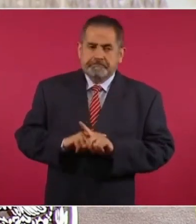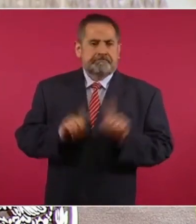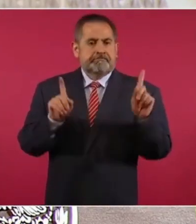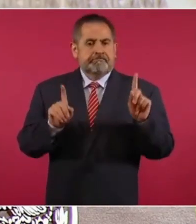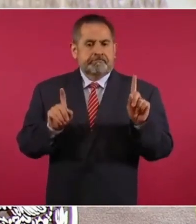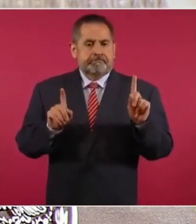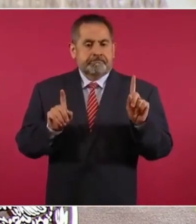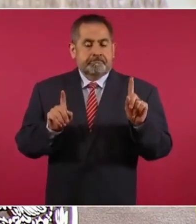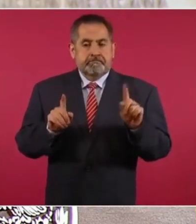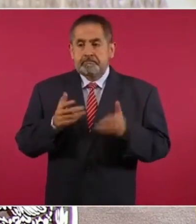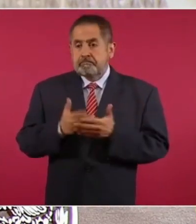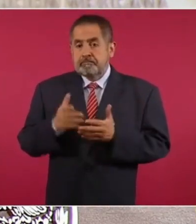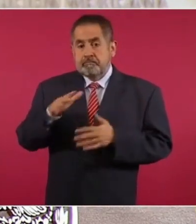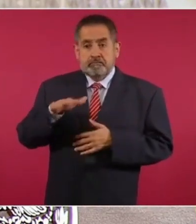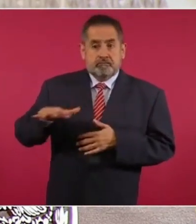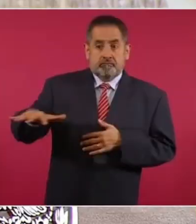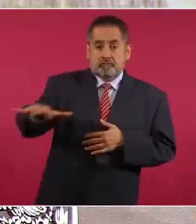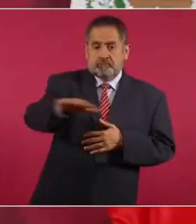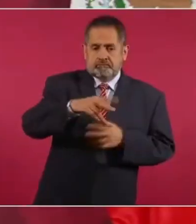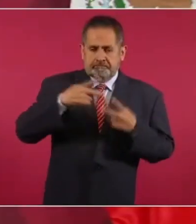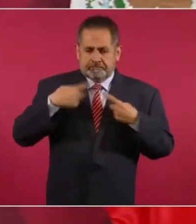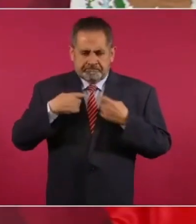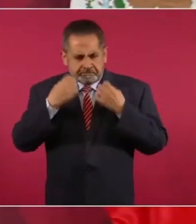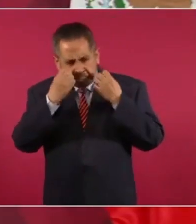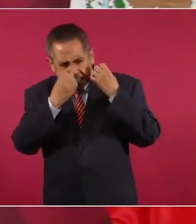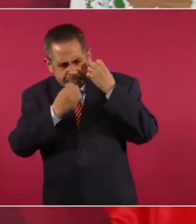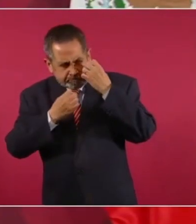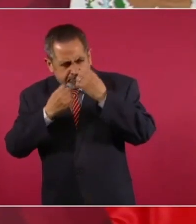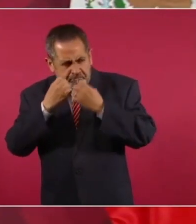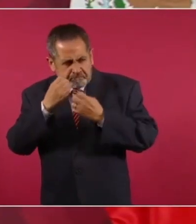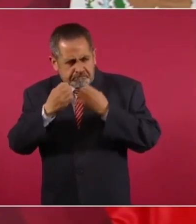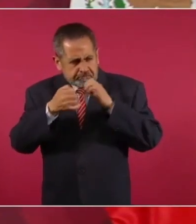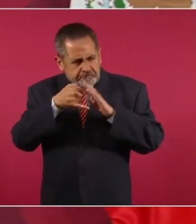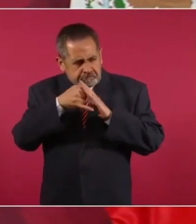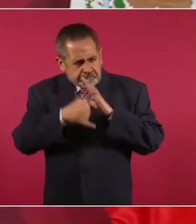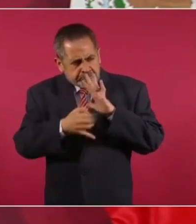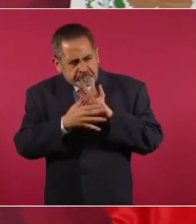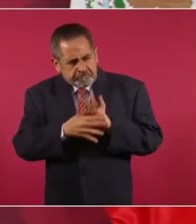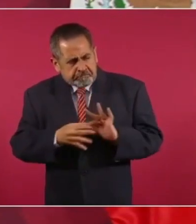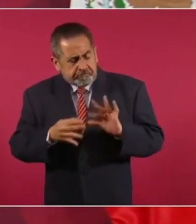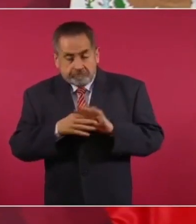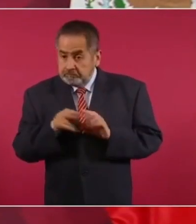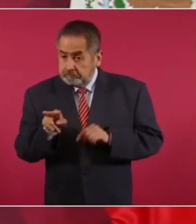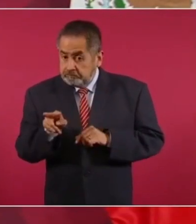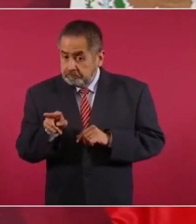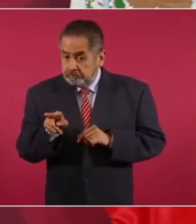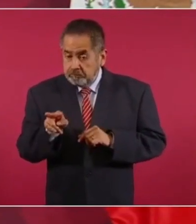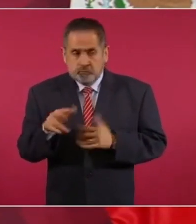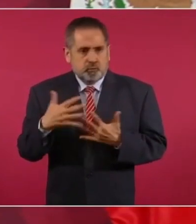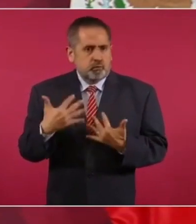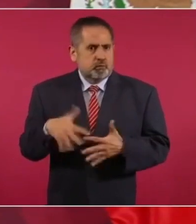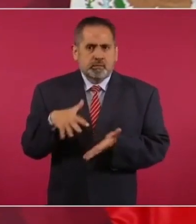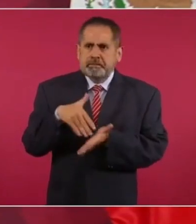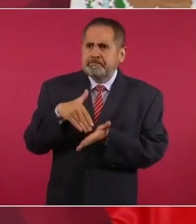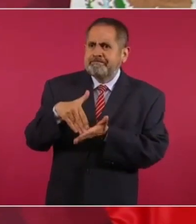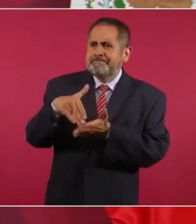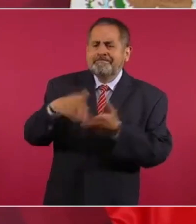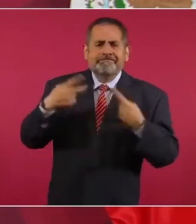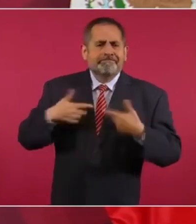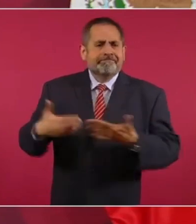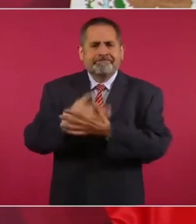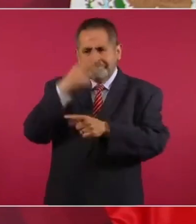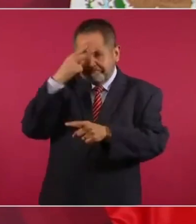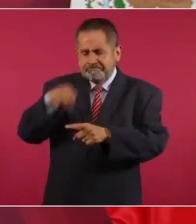de el nivel de análisis, la profundidad de mucha gente, de millones de